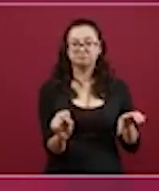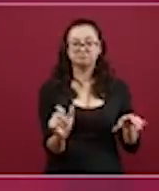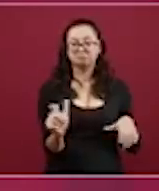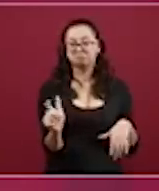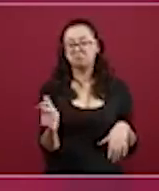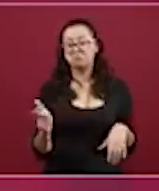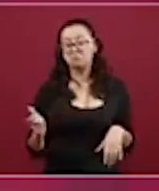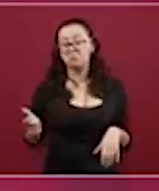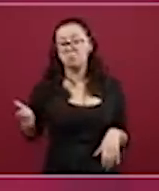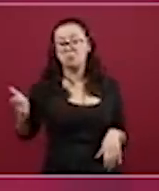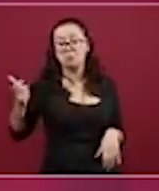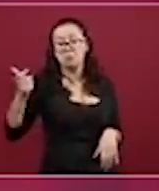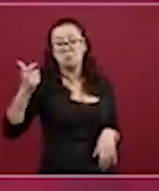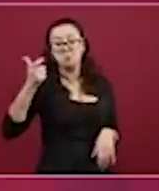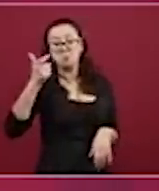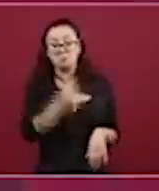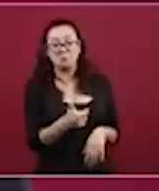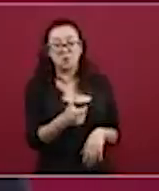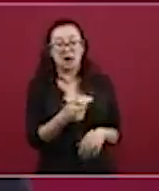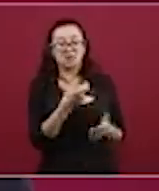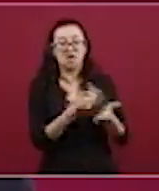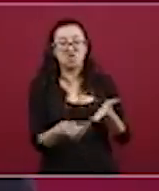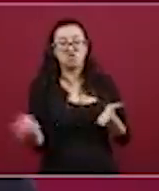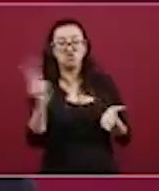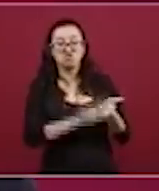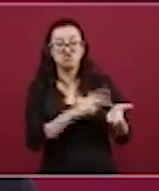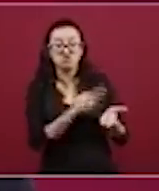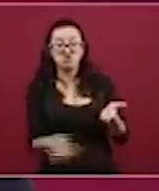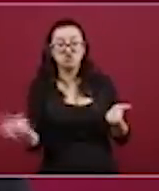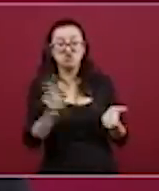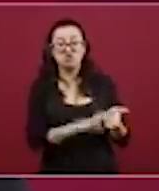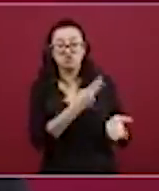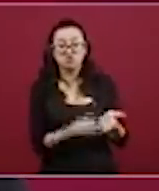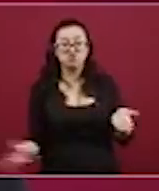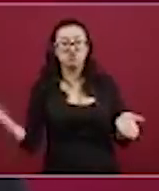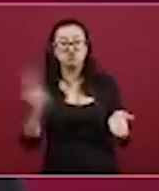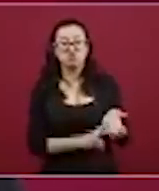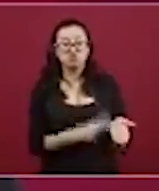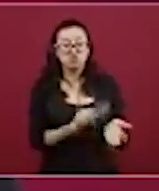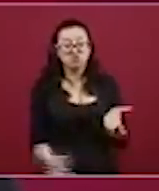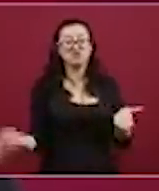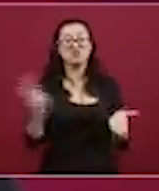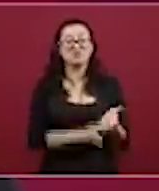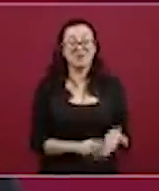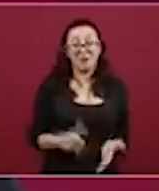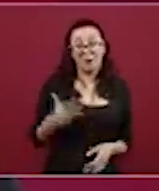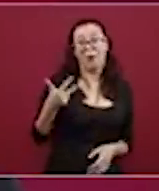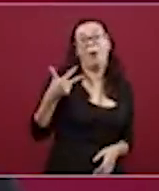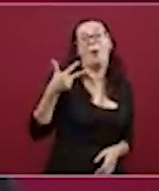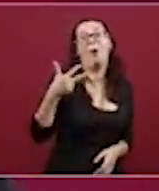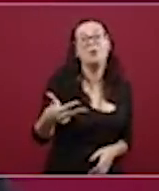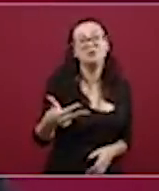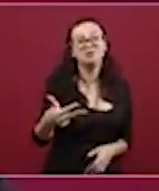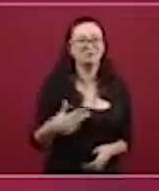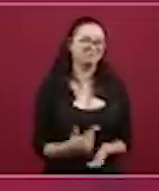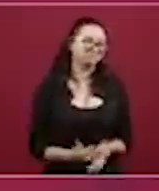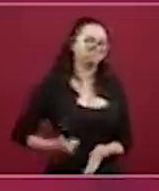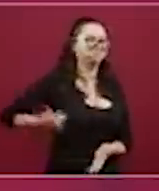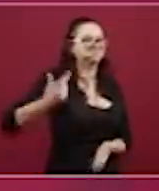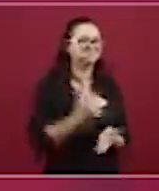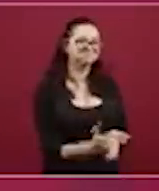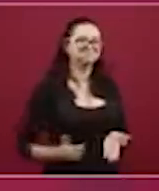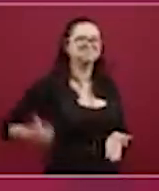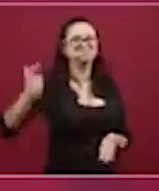hasta 8 veces más lo contratado.